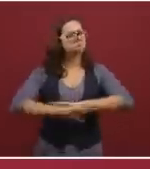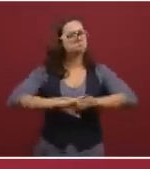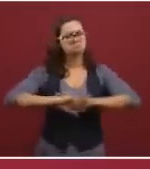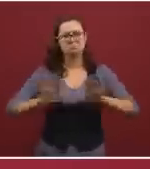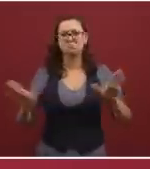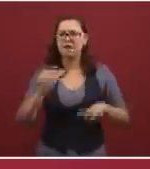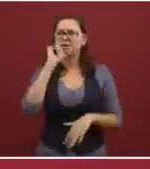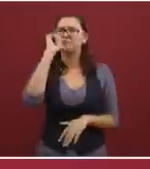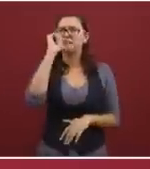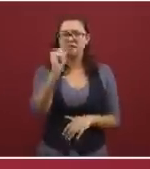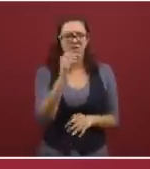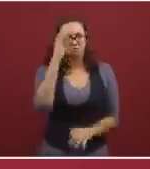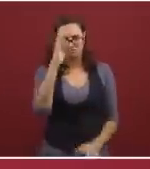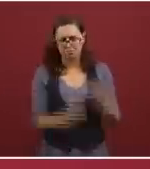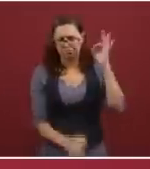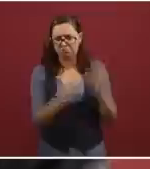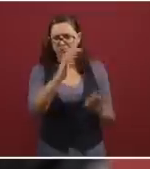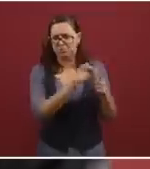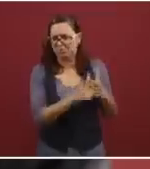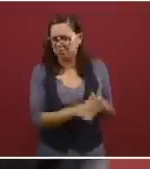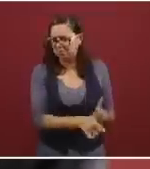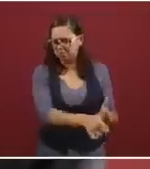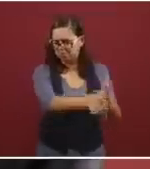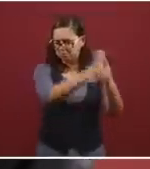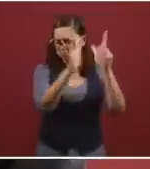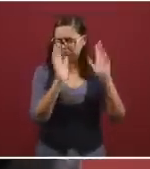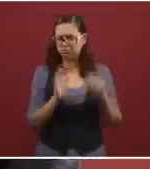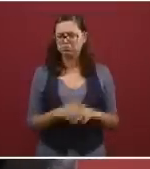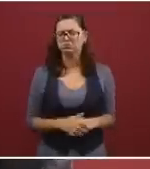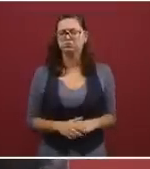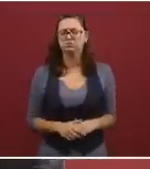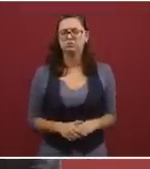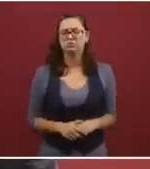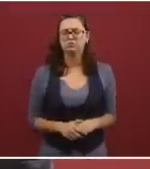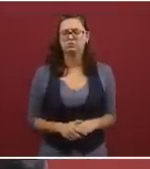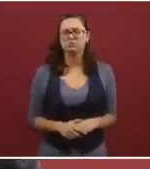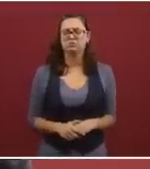Pero lo que queremos más